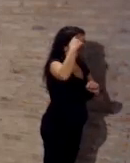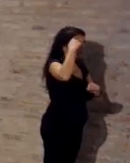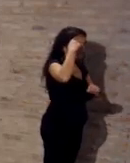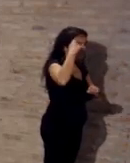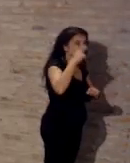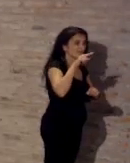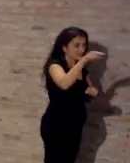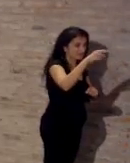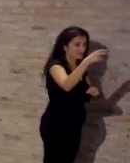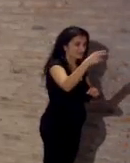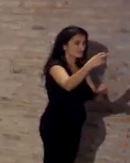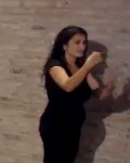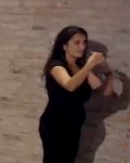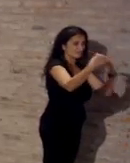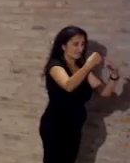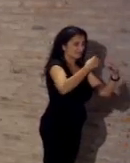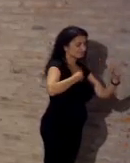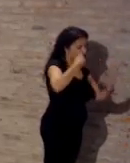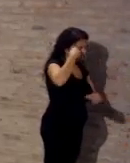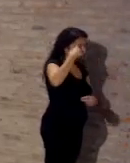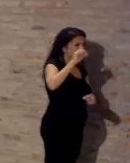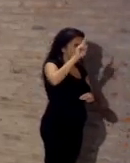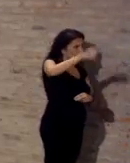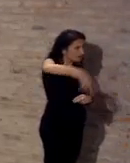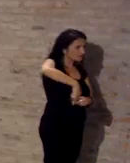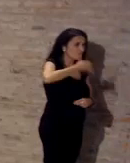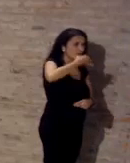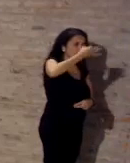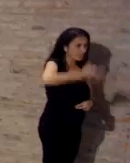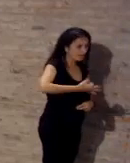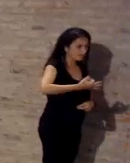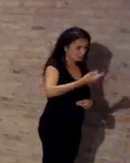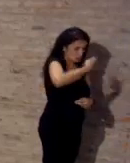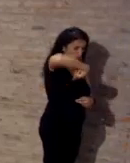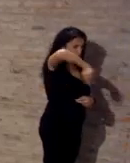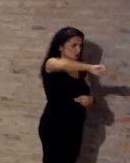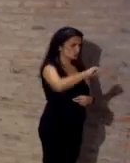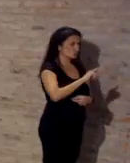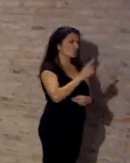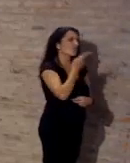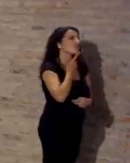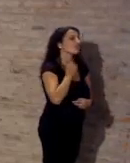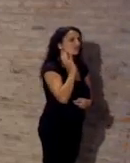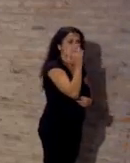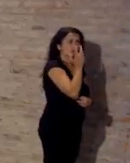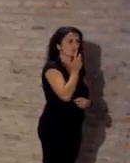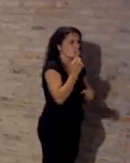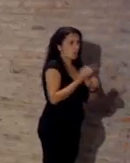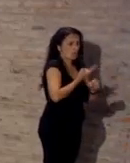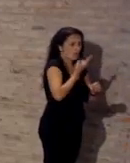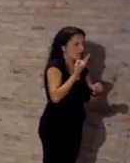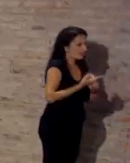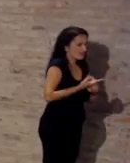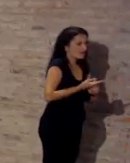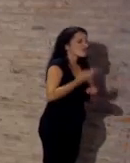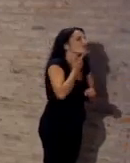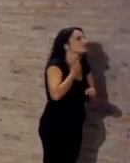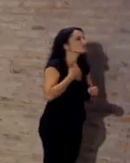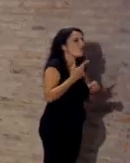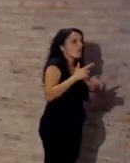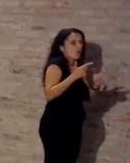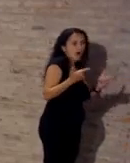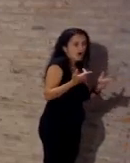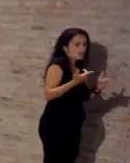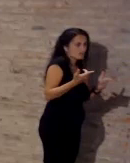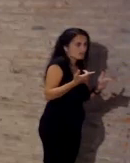nos han convencido que no somos sujetos del deseo que no somos sujetos del goce que no somos sujetos del placer Por eso tenemos